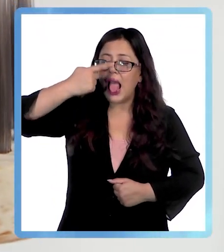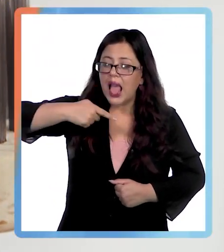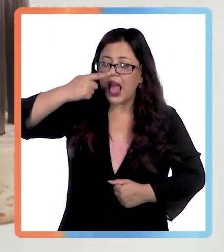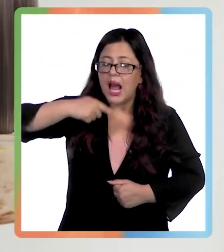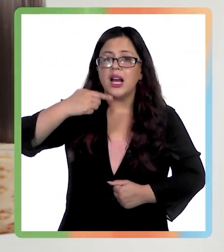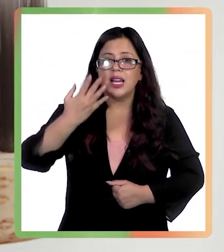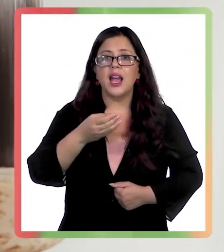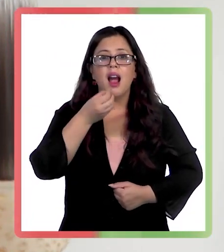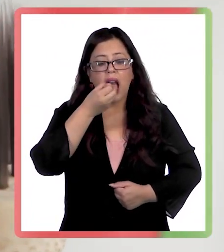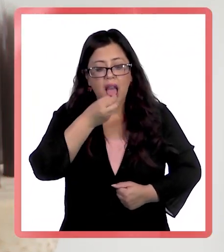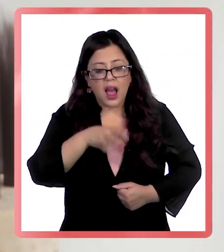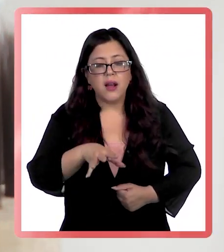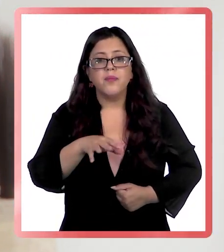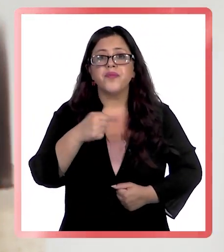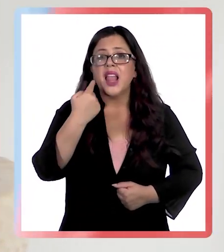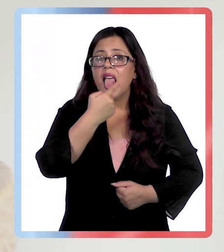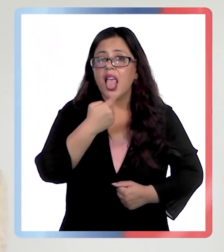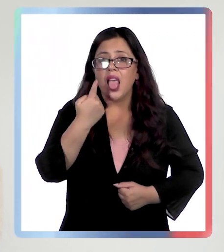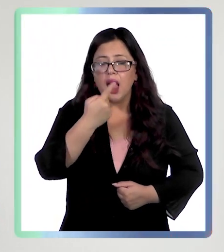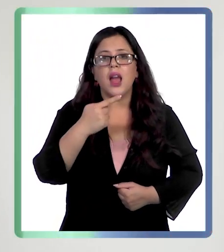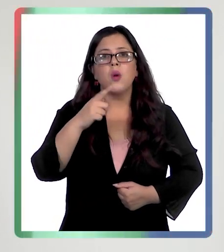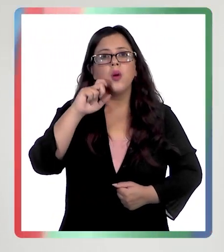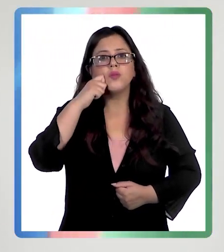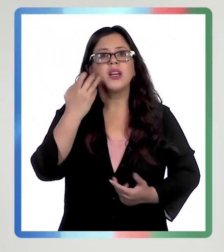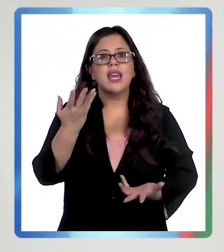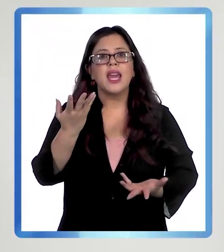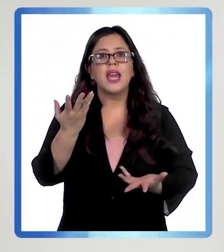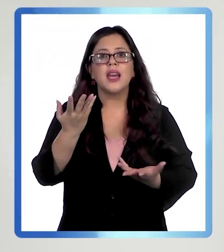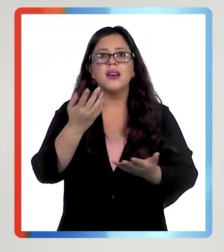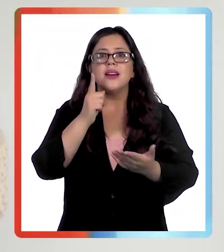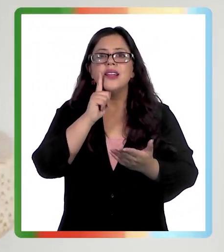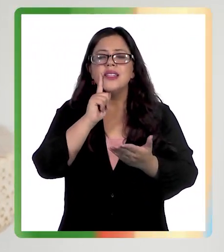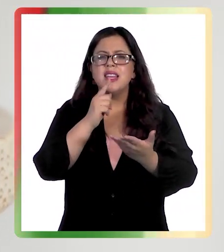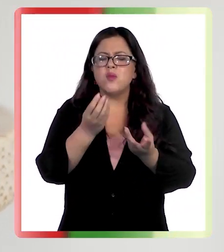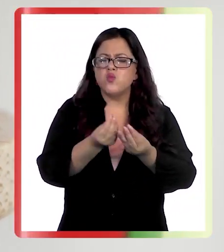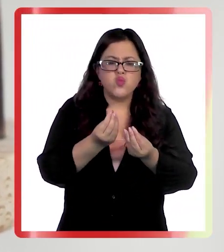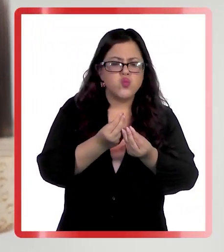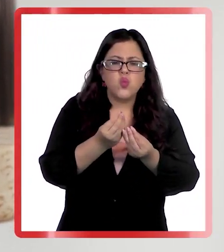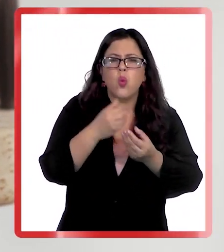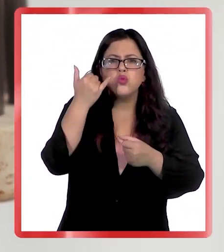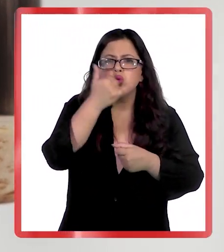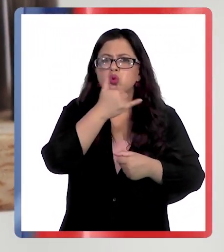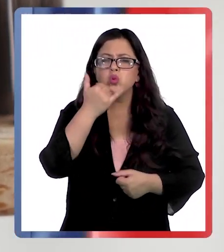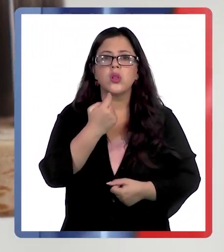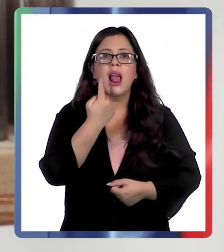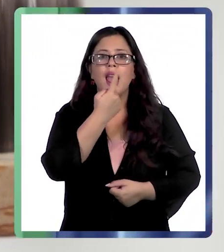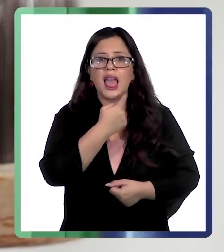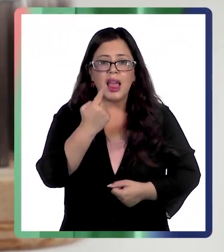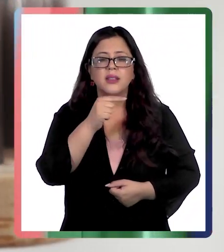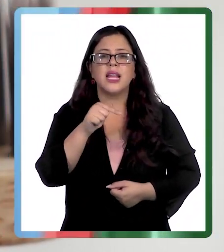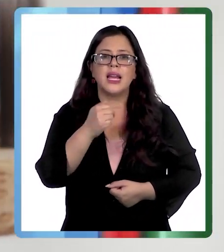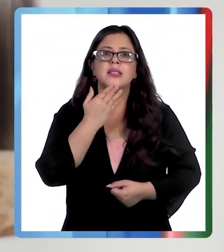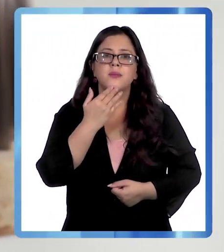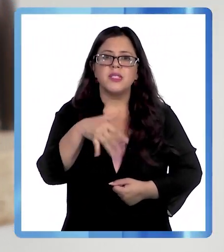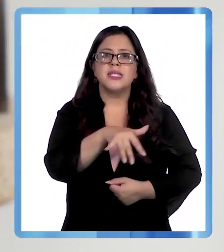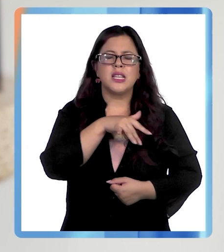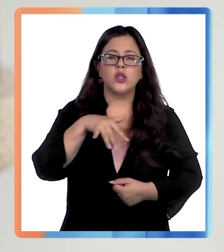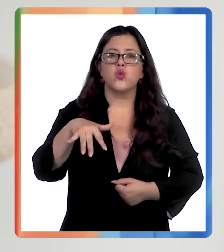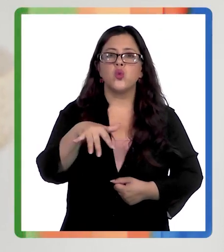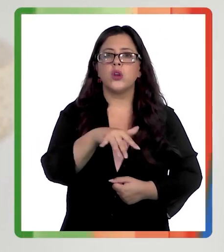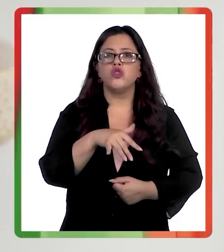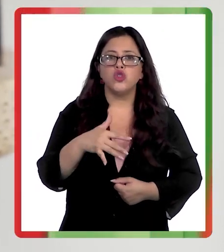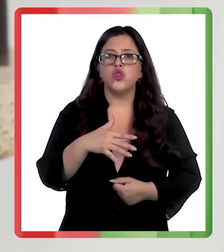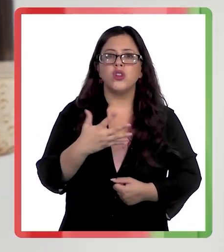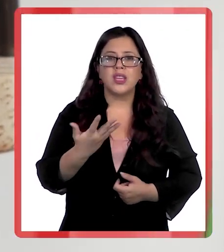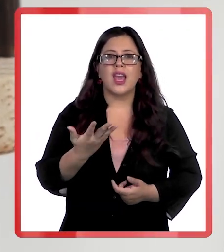diente para limpiar nuestra lengua la lengua es como una alfombra que alberga muchas bacterias que también producen esta